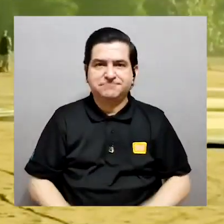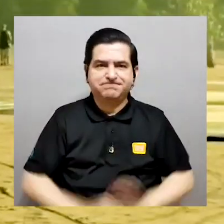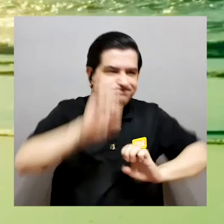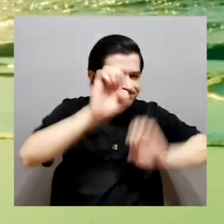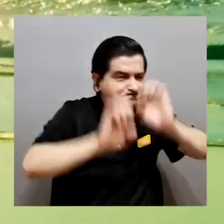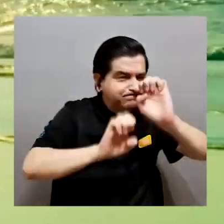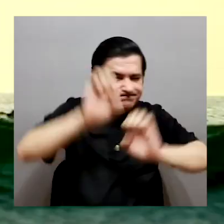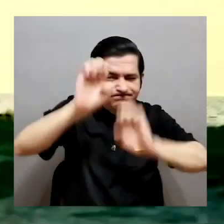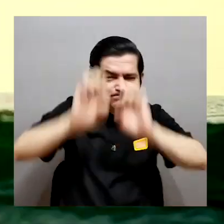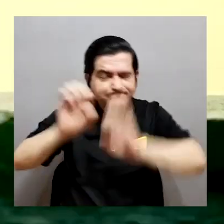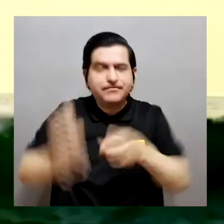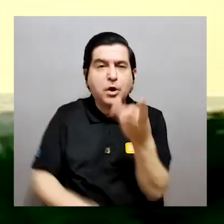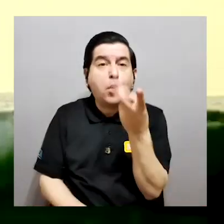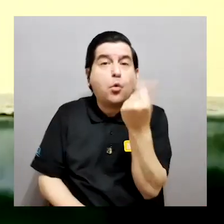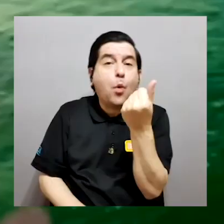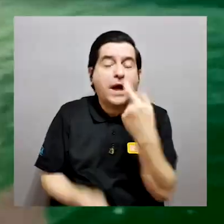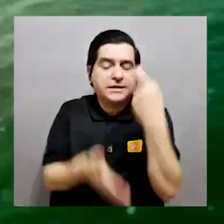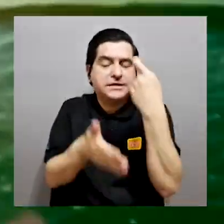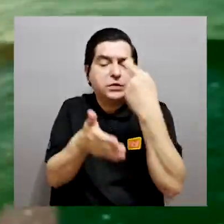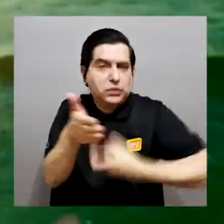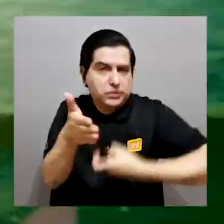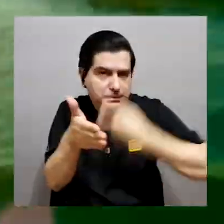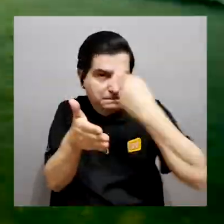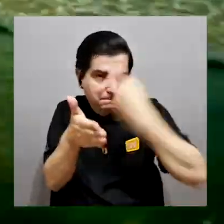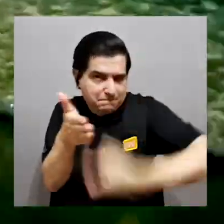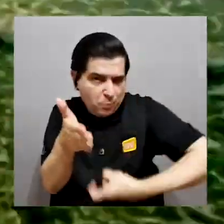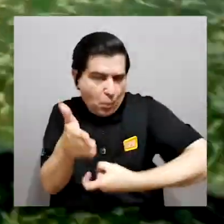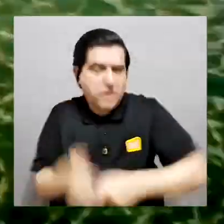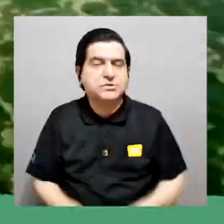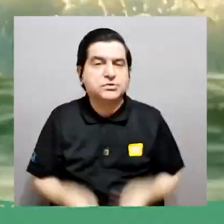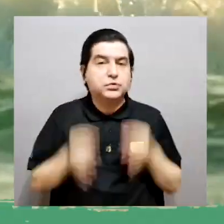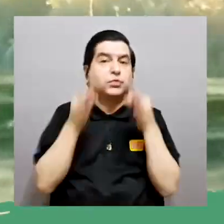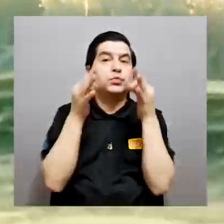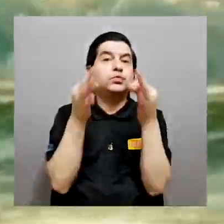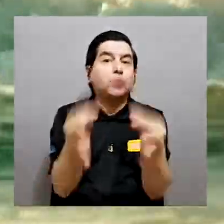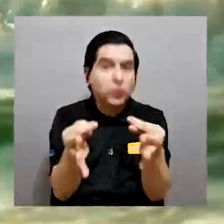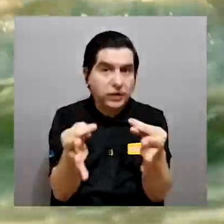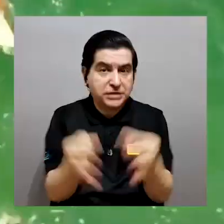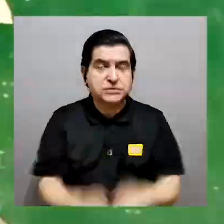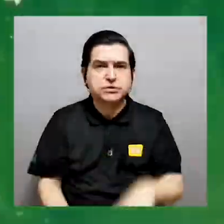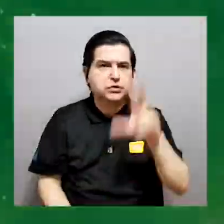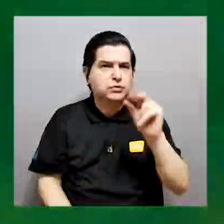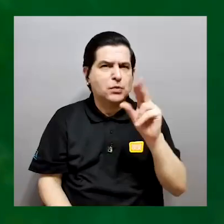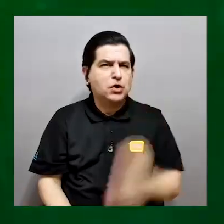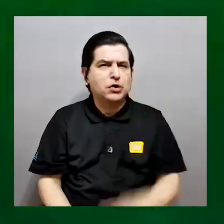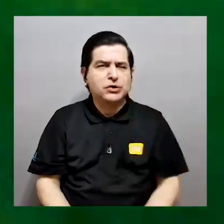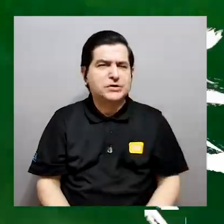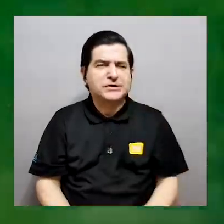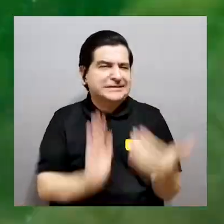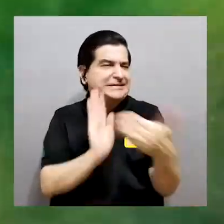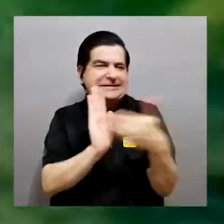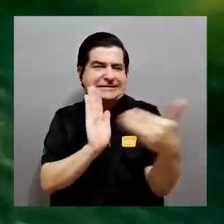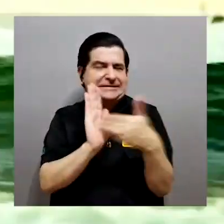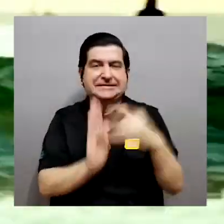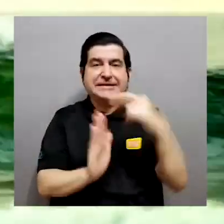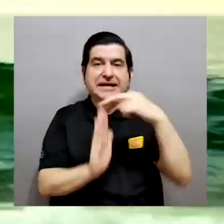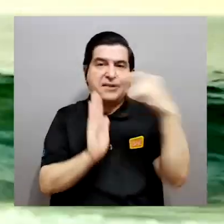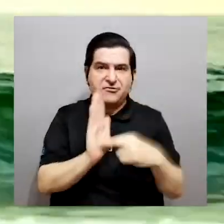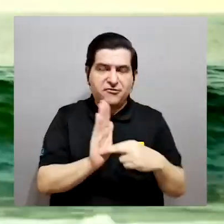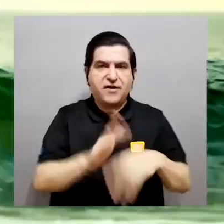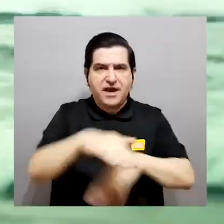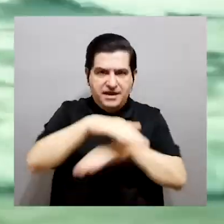habría que valorar cuánto es un impuesto al turismo que no distorsione, digamos,